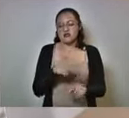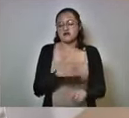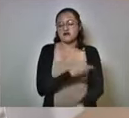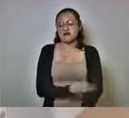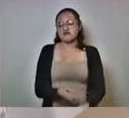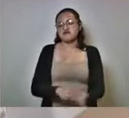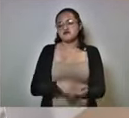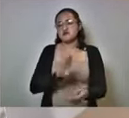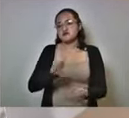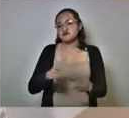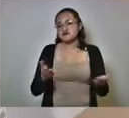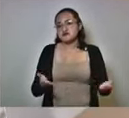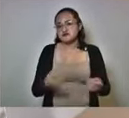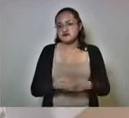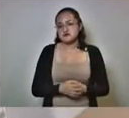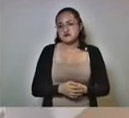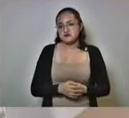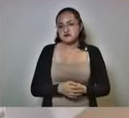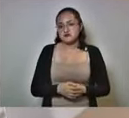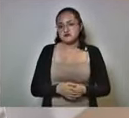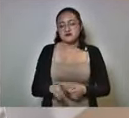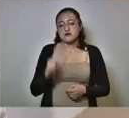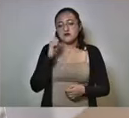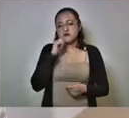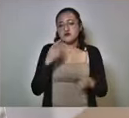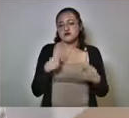familiares, hasta de las personas